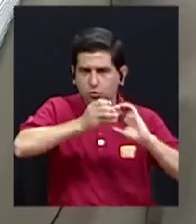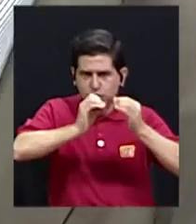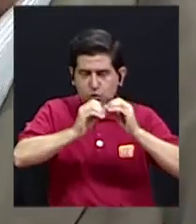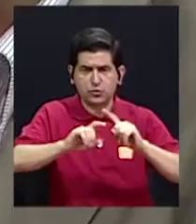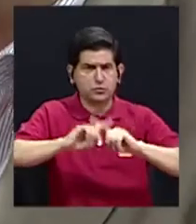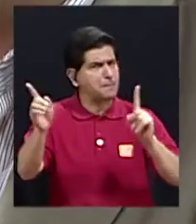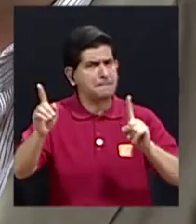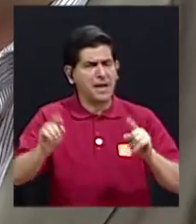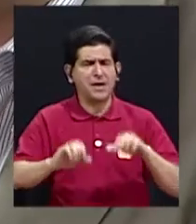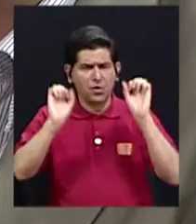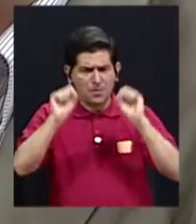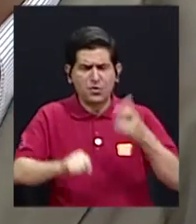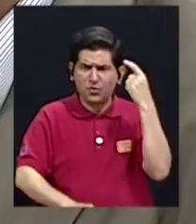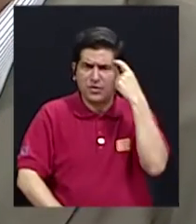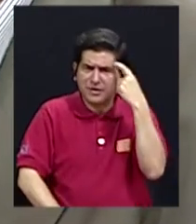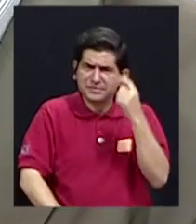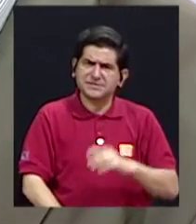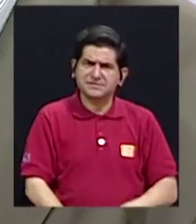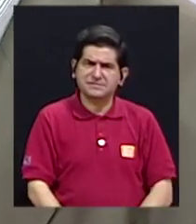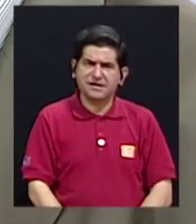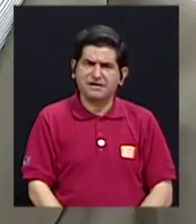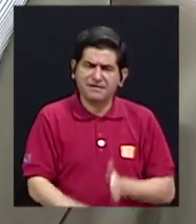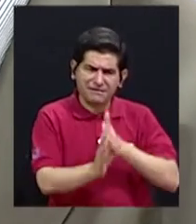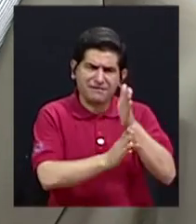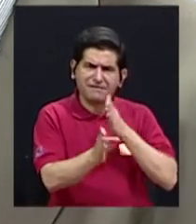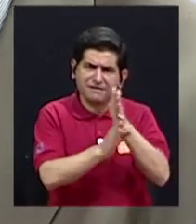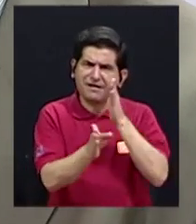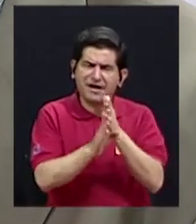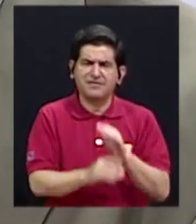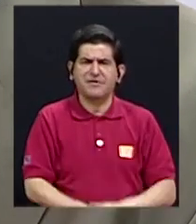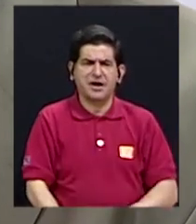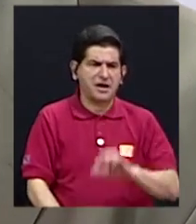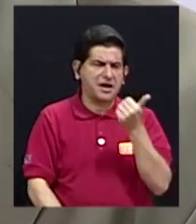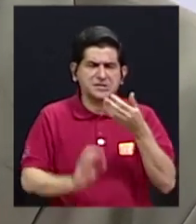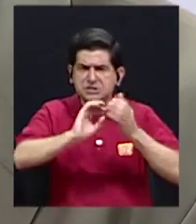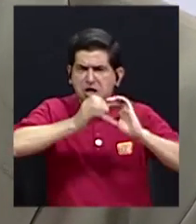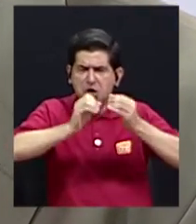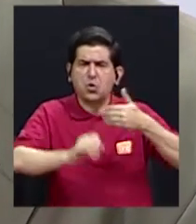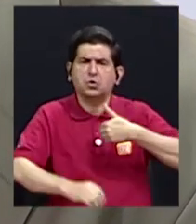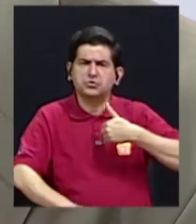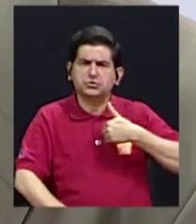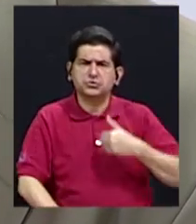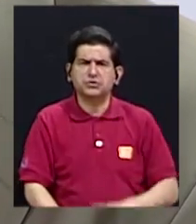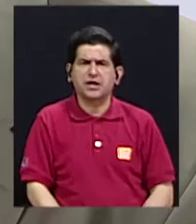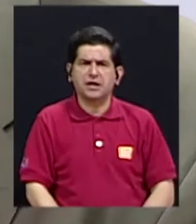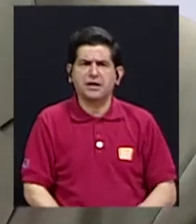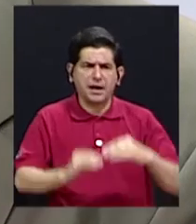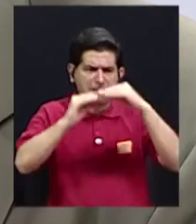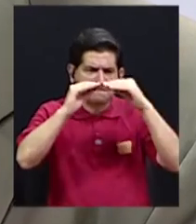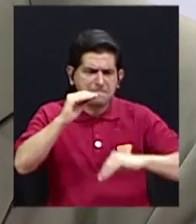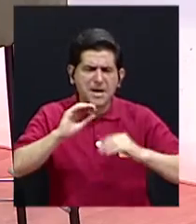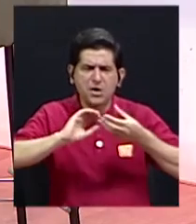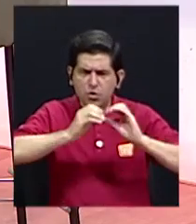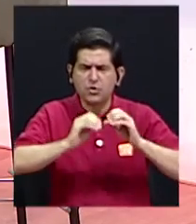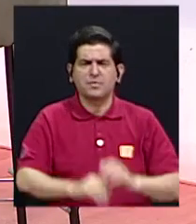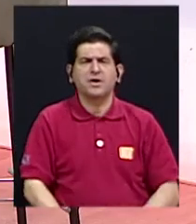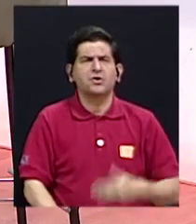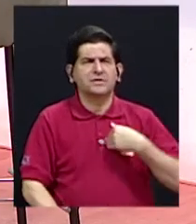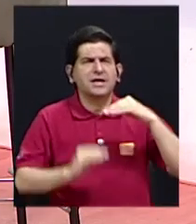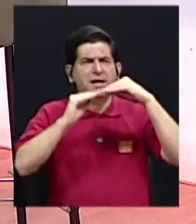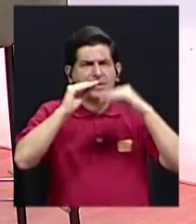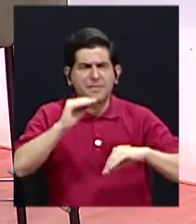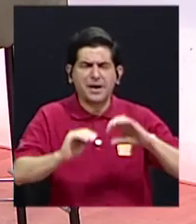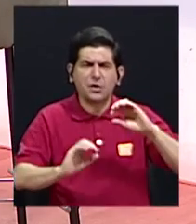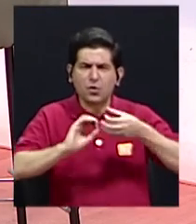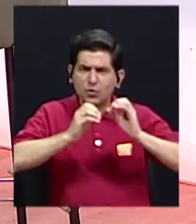pero de todas formas se puede pensar que son carreras que incluso en los otros indicadores tienen tienen una menor proporción tienen menores proporciones